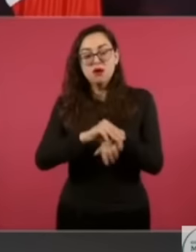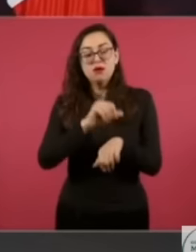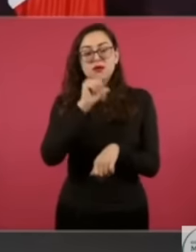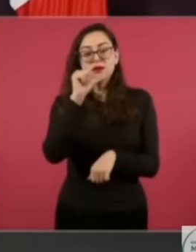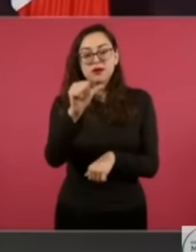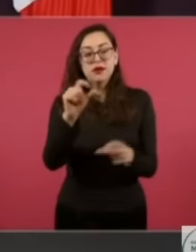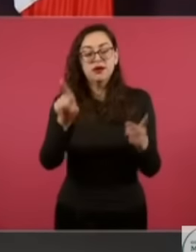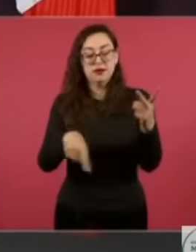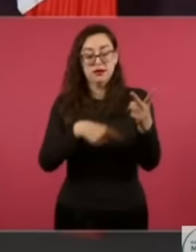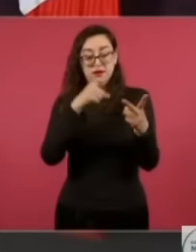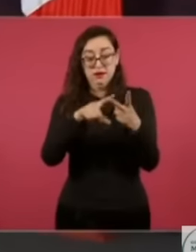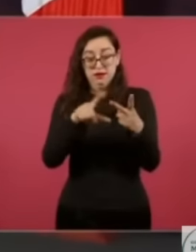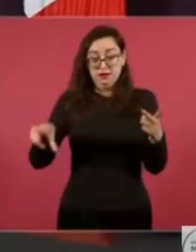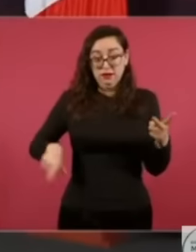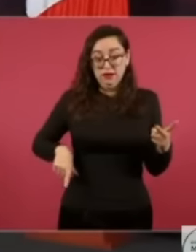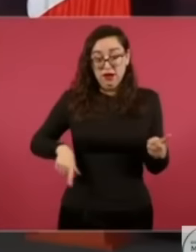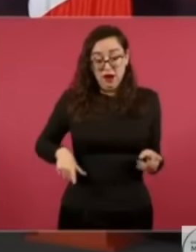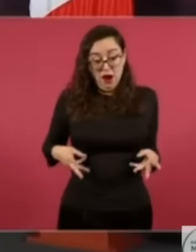Esto